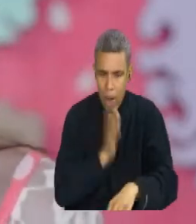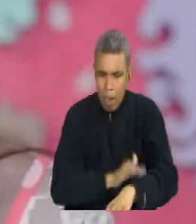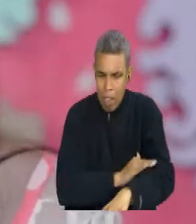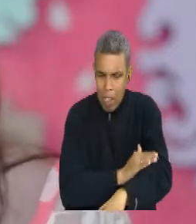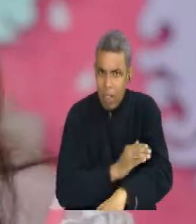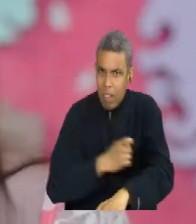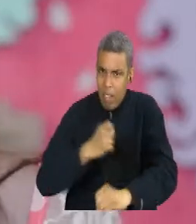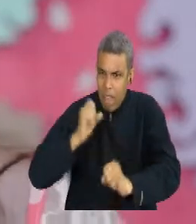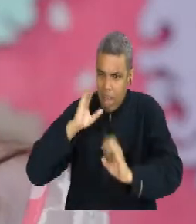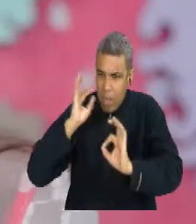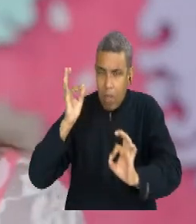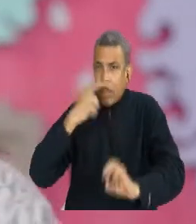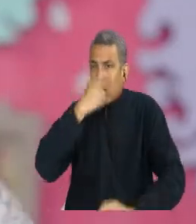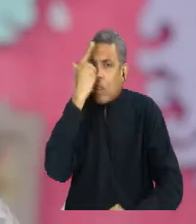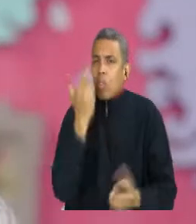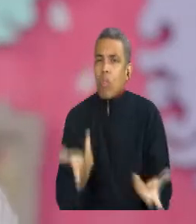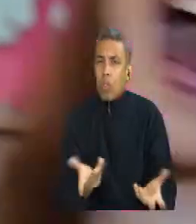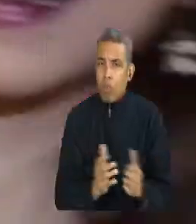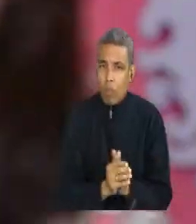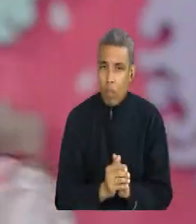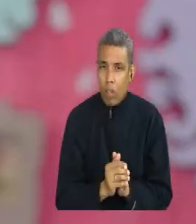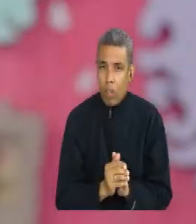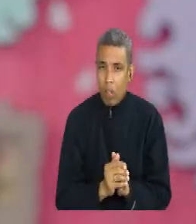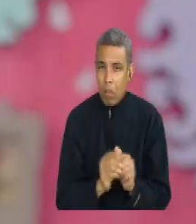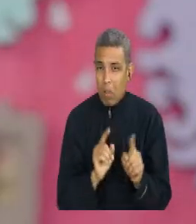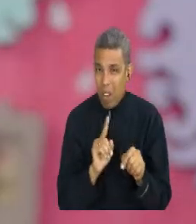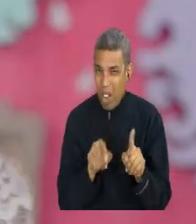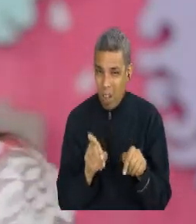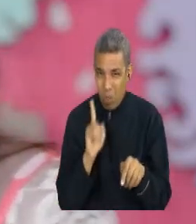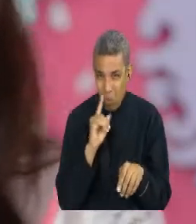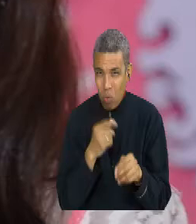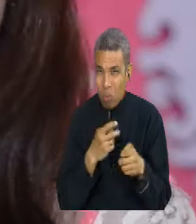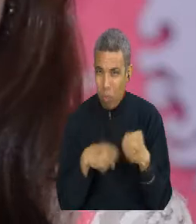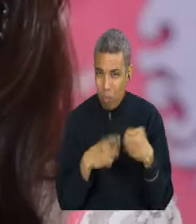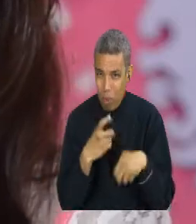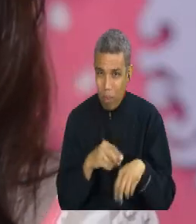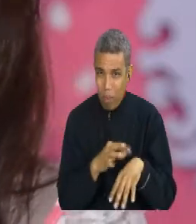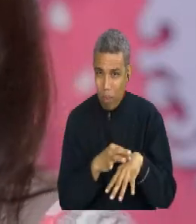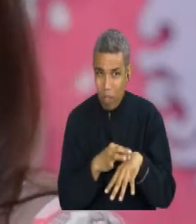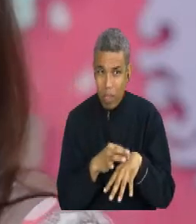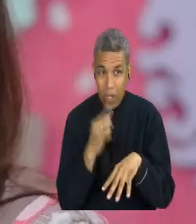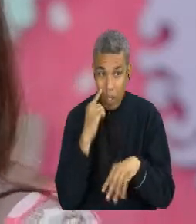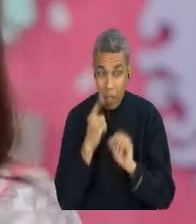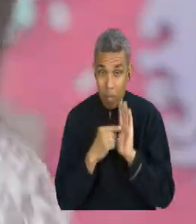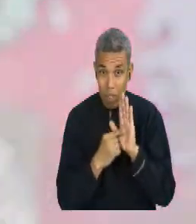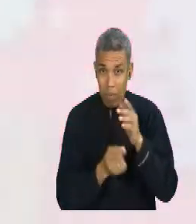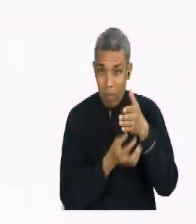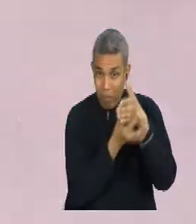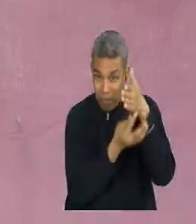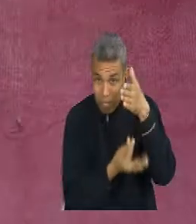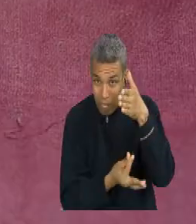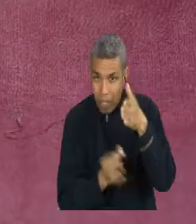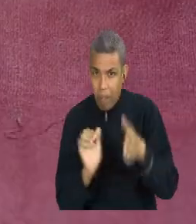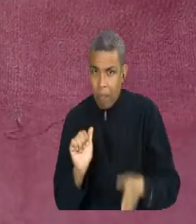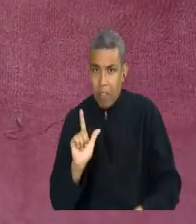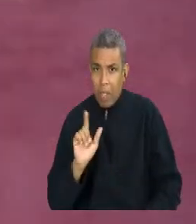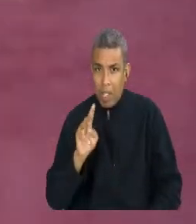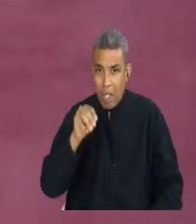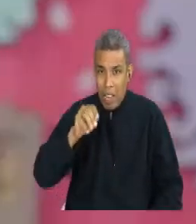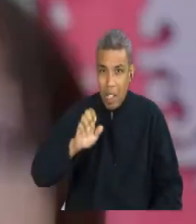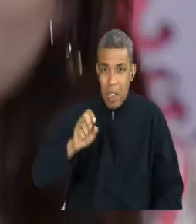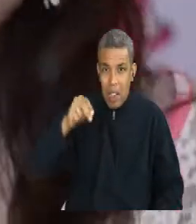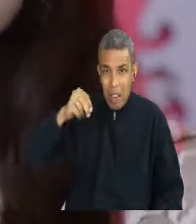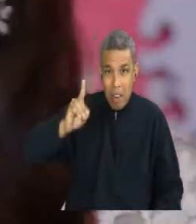es especial para las personas que tienen dermatitis. Entonces vamos a necesitar media cucharada de aceite de almendra y media cucharada de